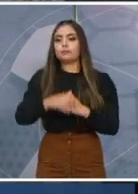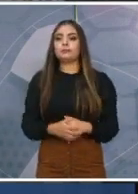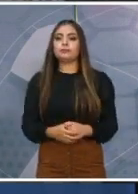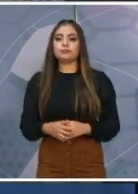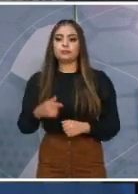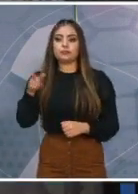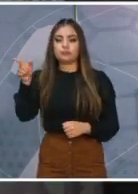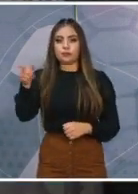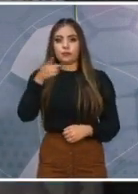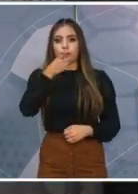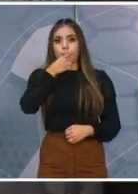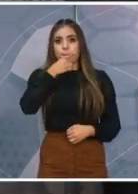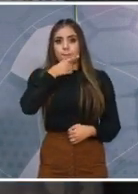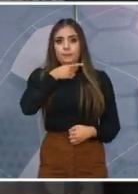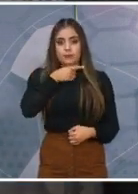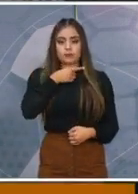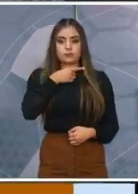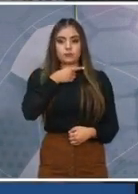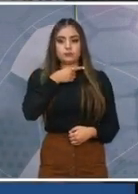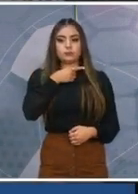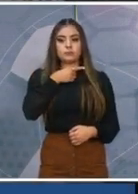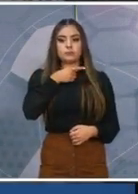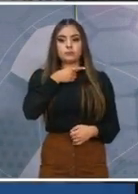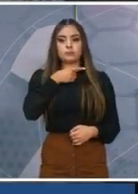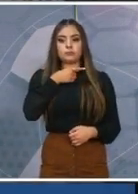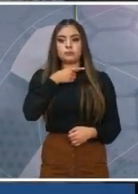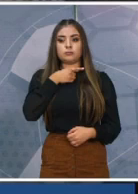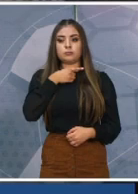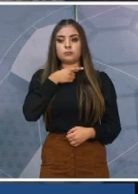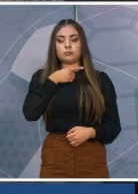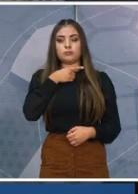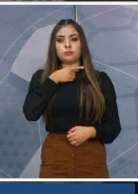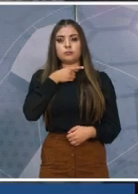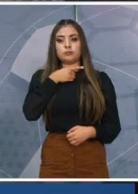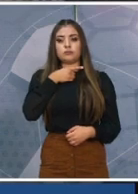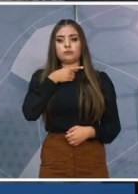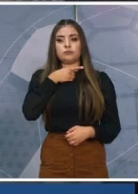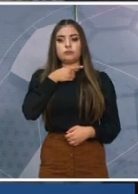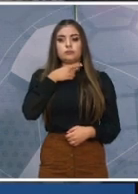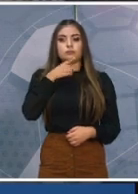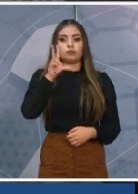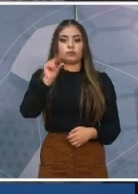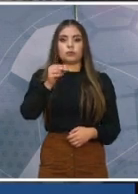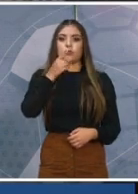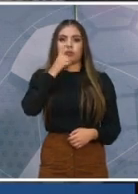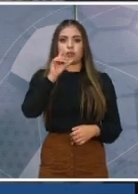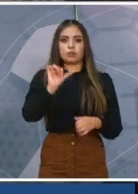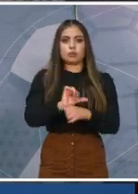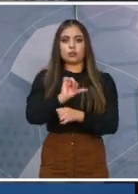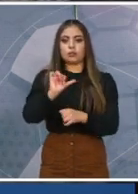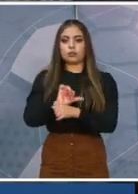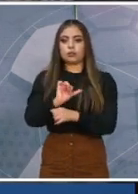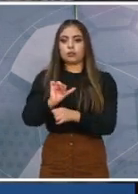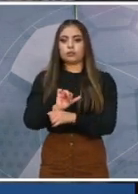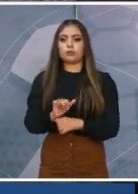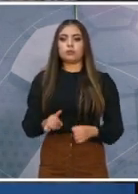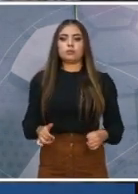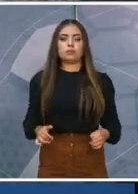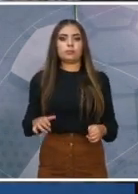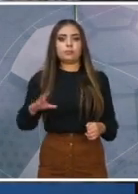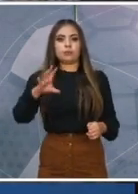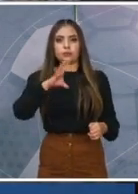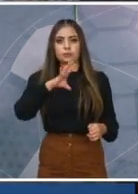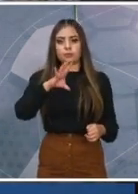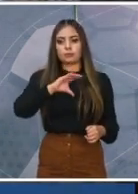dijo que sí, o sea, no hablamos del carro, pero como los otros premios eran unas